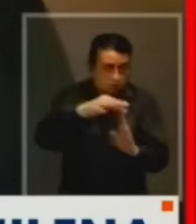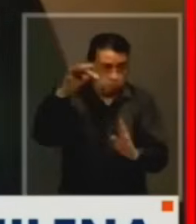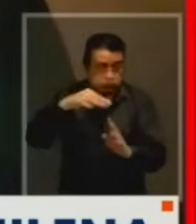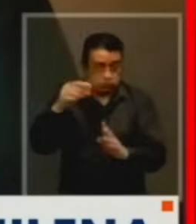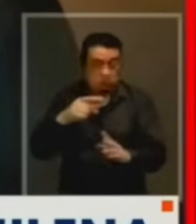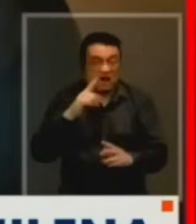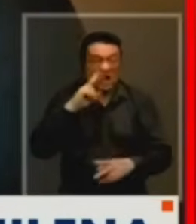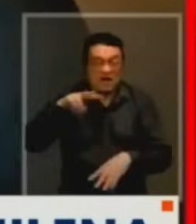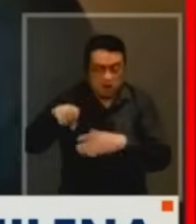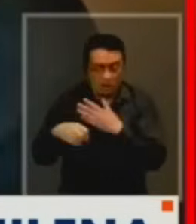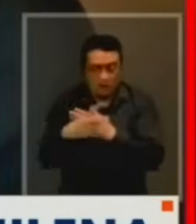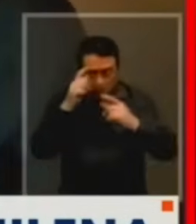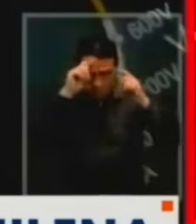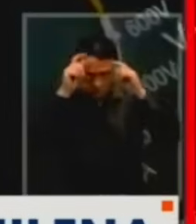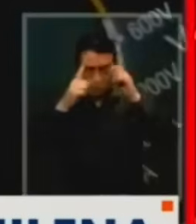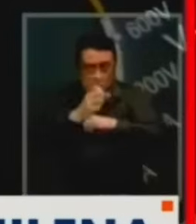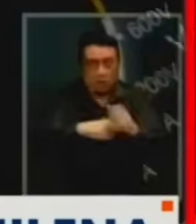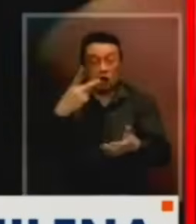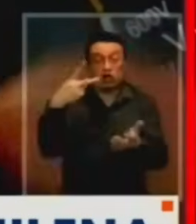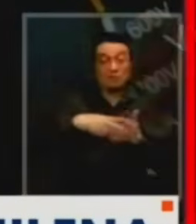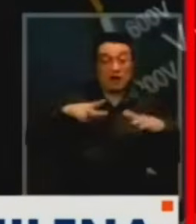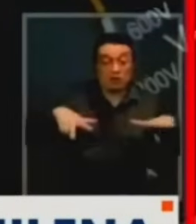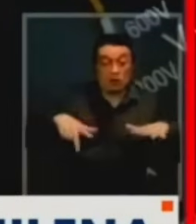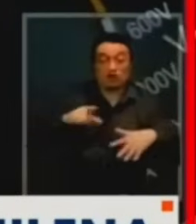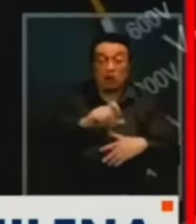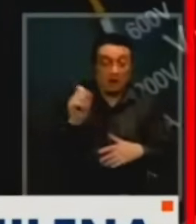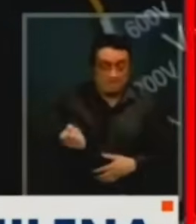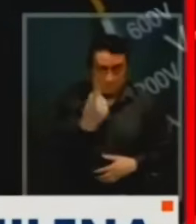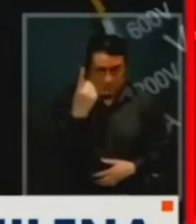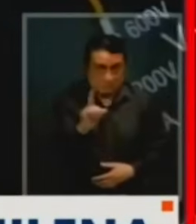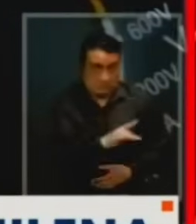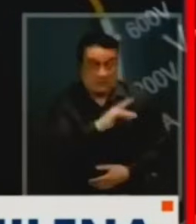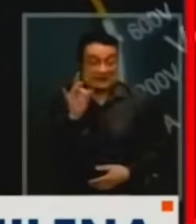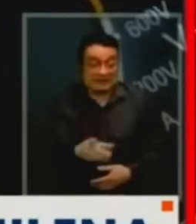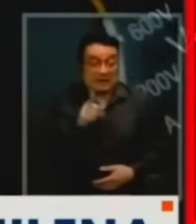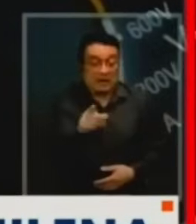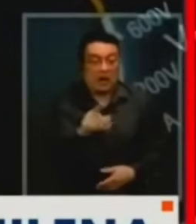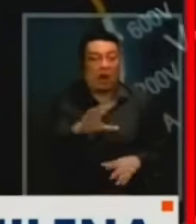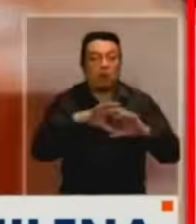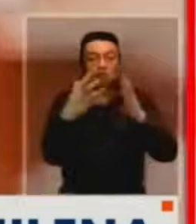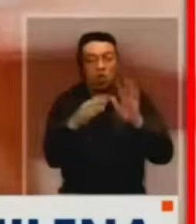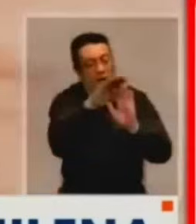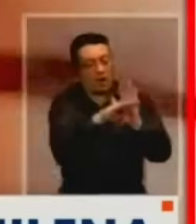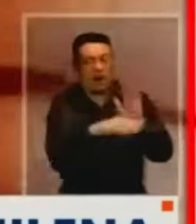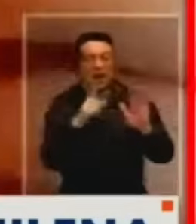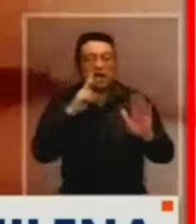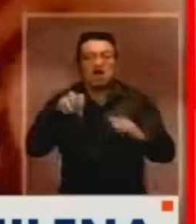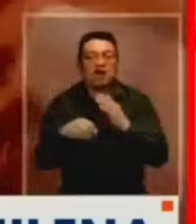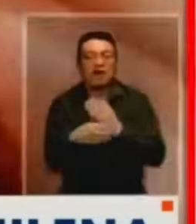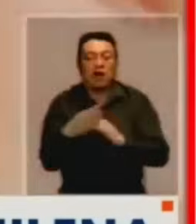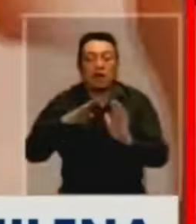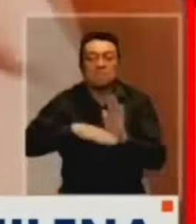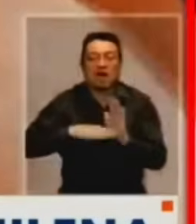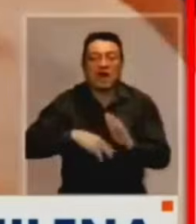e inventora del año. En 2018, la primera compatriota en estar en la lista mundial de innovadores menores de